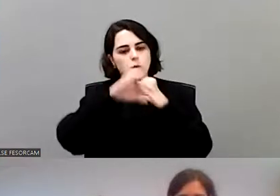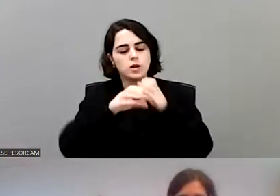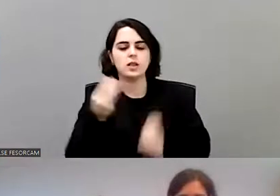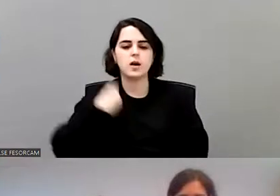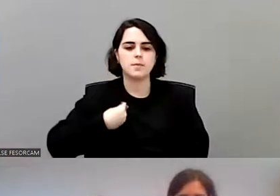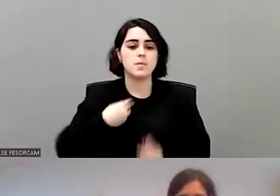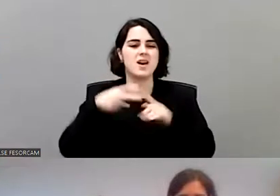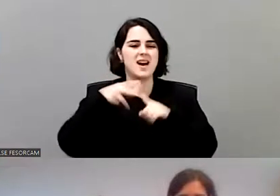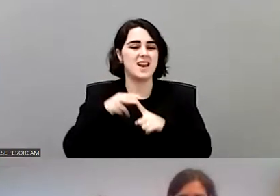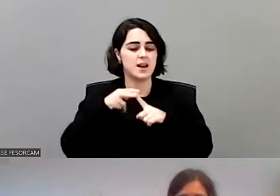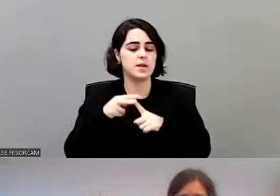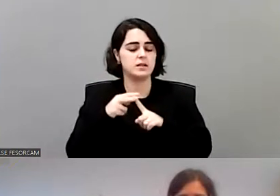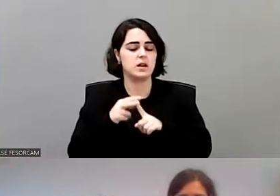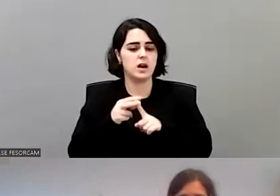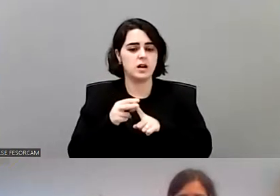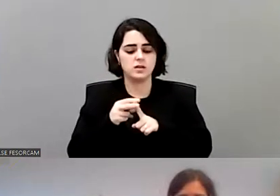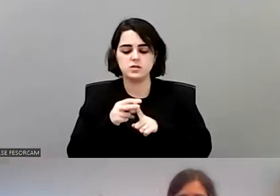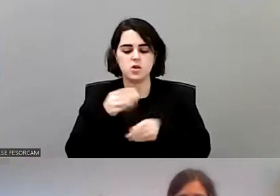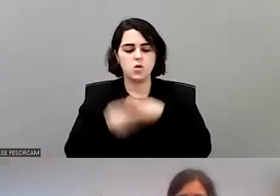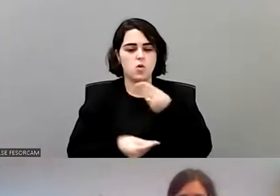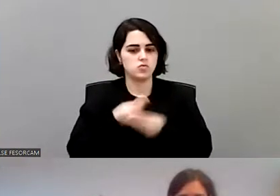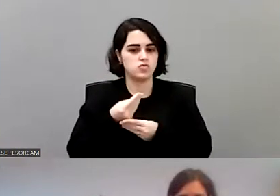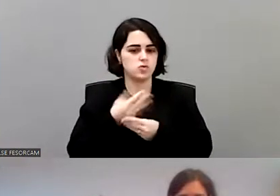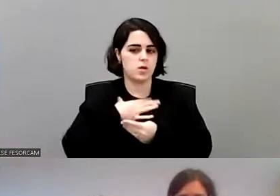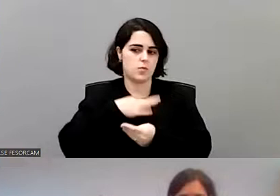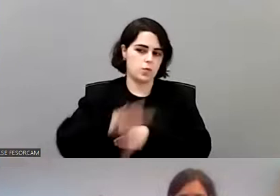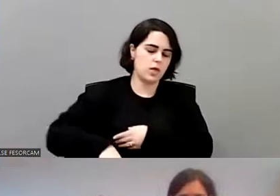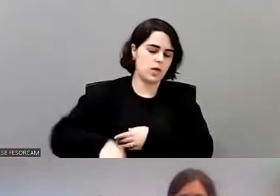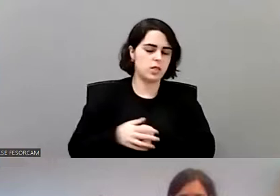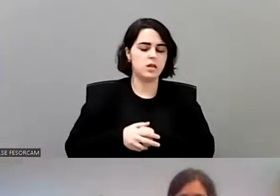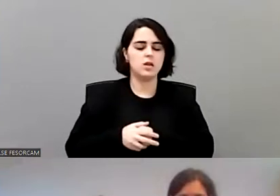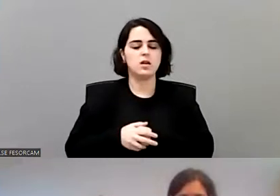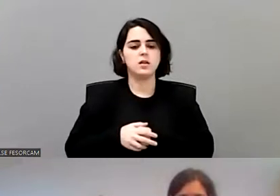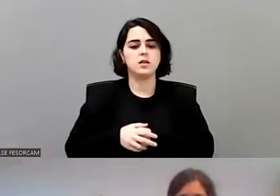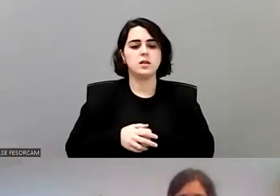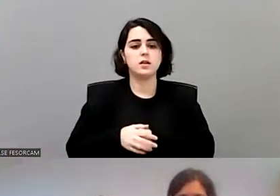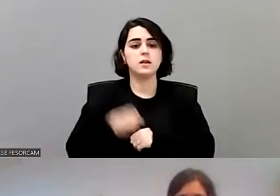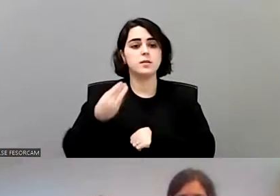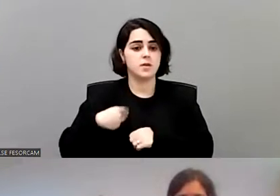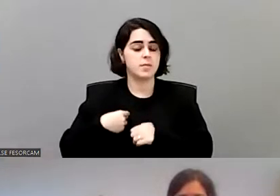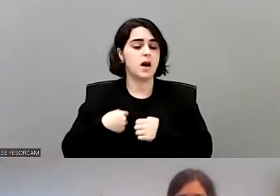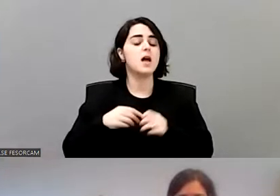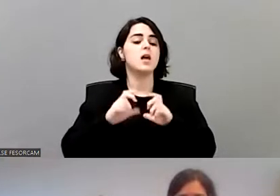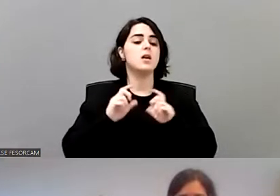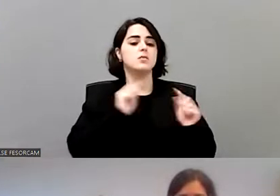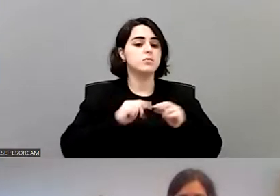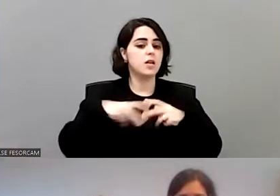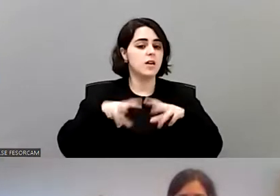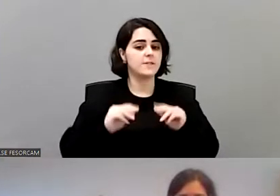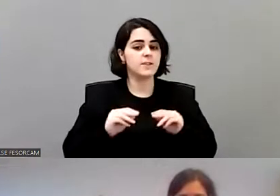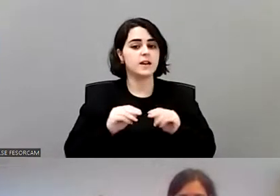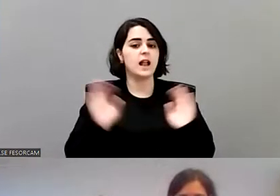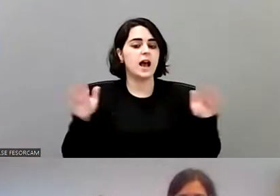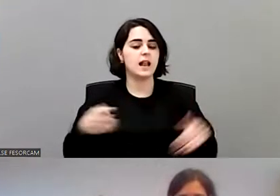las herramientas que hay disponibles para ello. Y como cierre de la mesa, tenemos a Ángeles Blanco, responsable